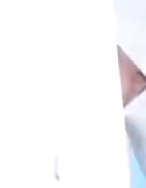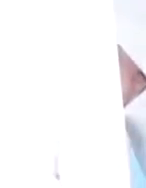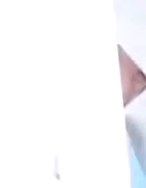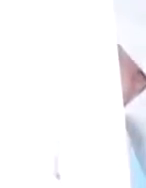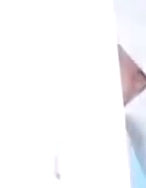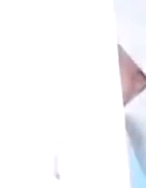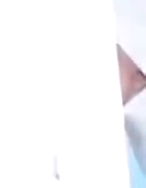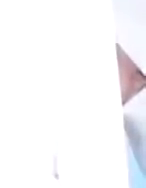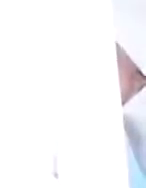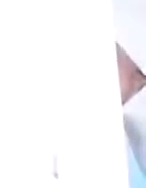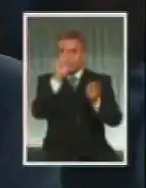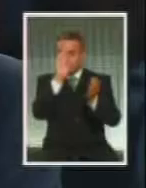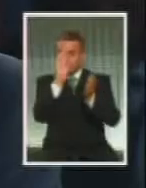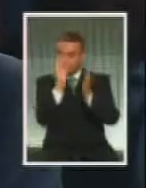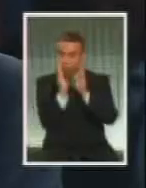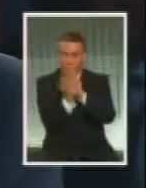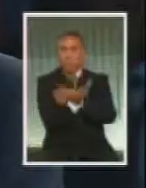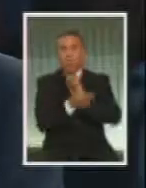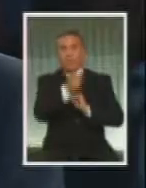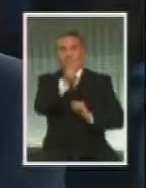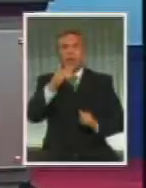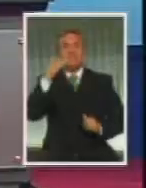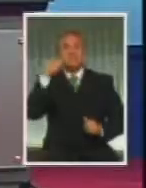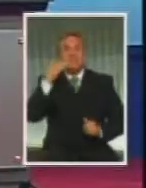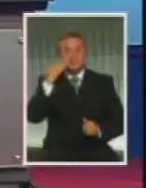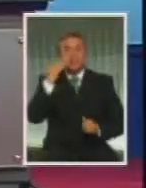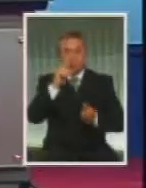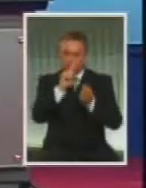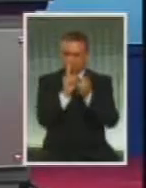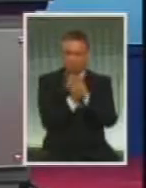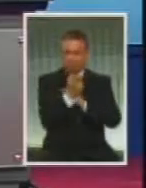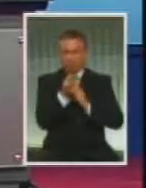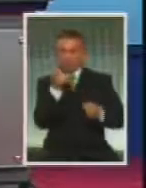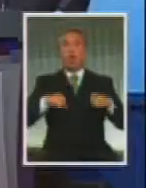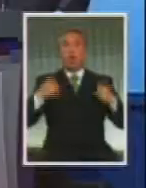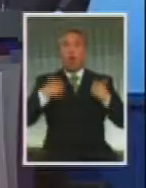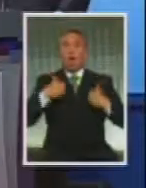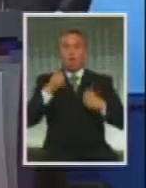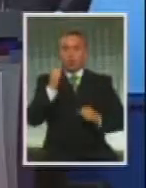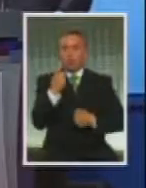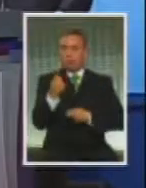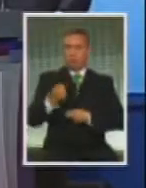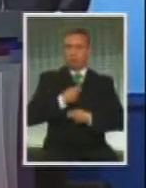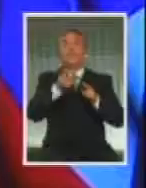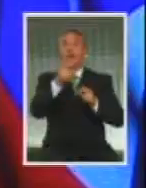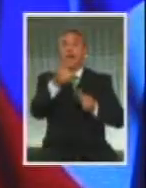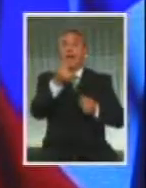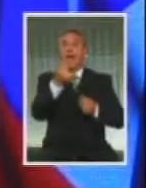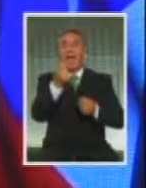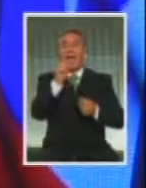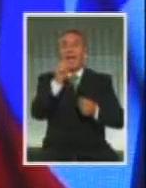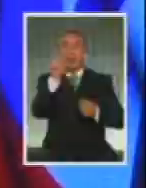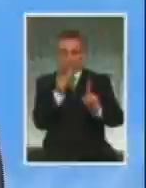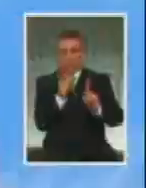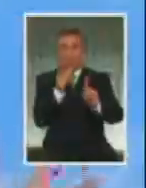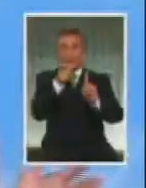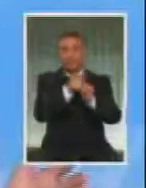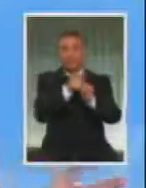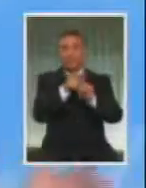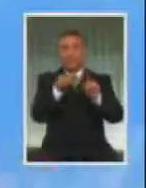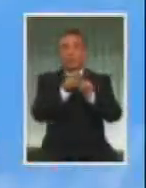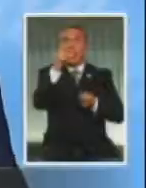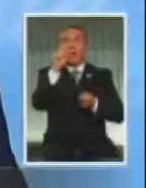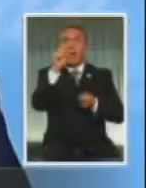para solucionar los problemas que tiene este país. Un esfuerzo televisivo que no conformó a los representantes locales, ya que la estructura no permitió un desarrollo amplio